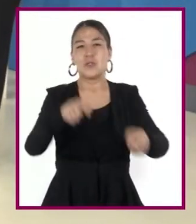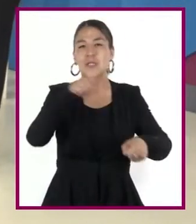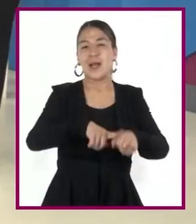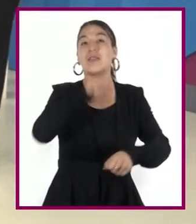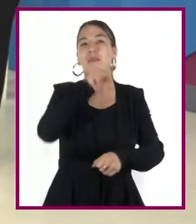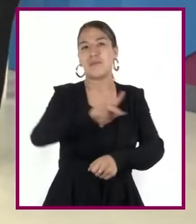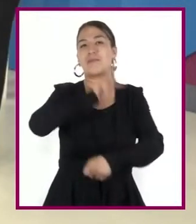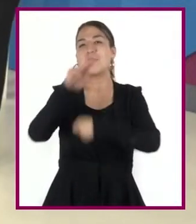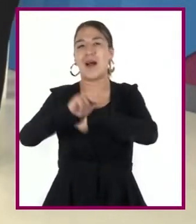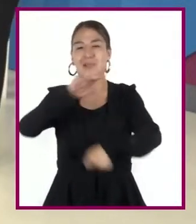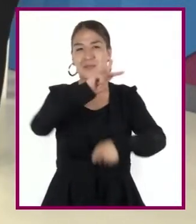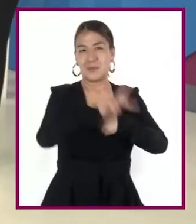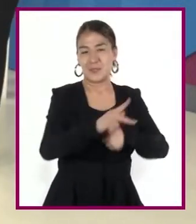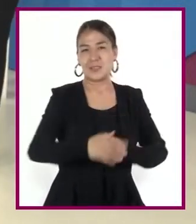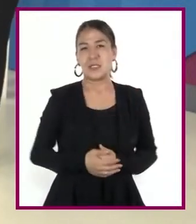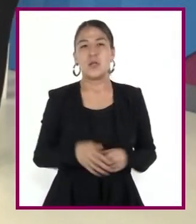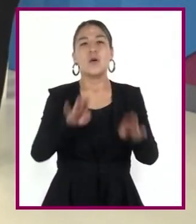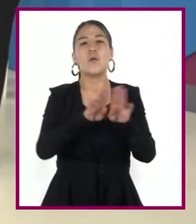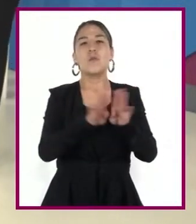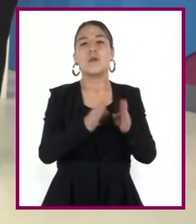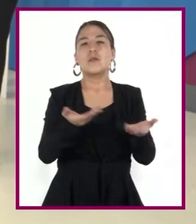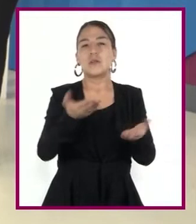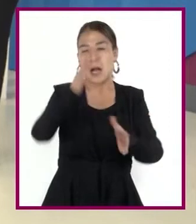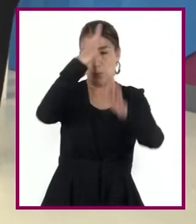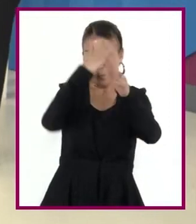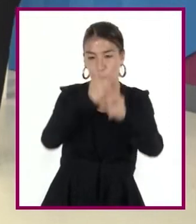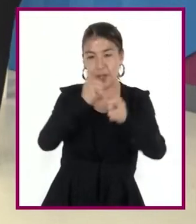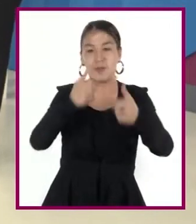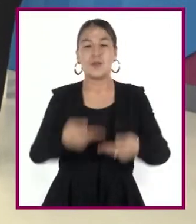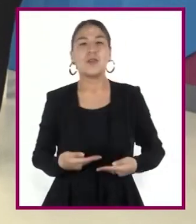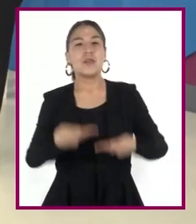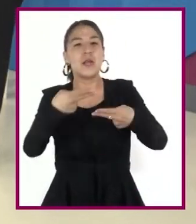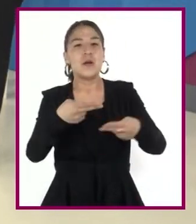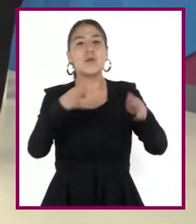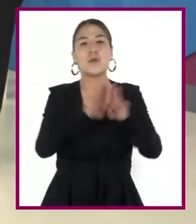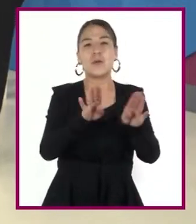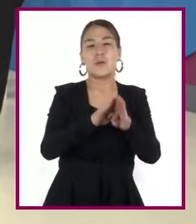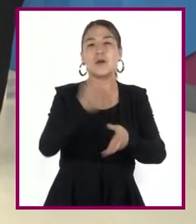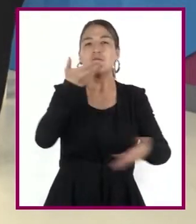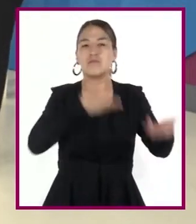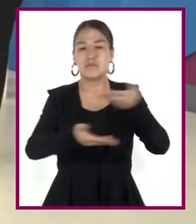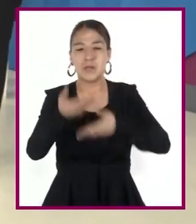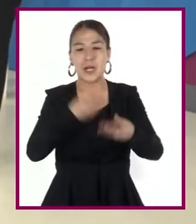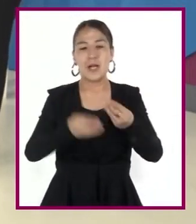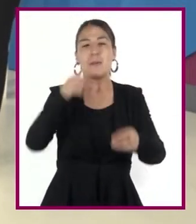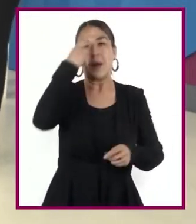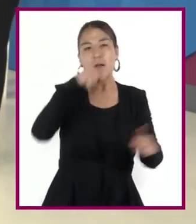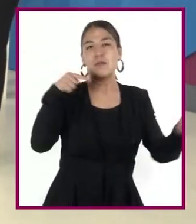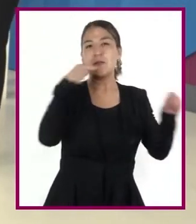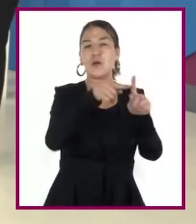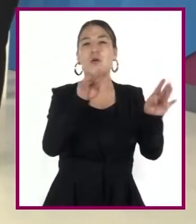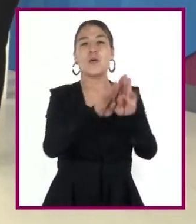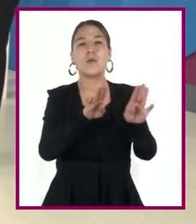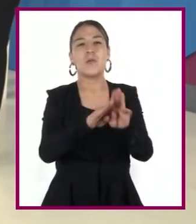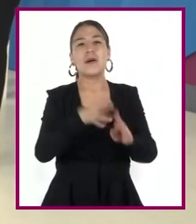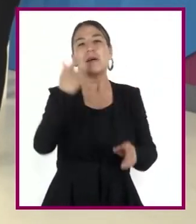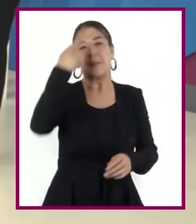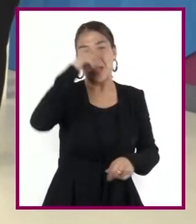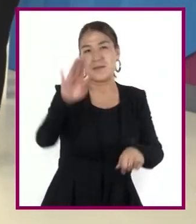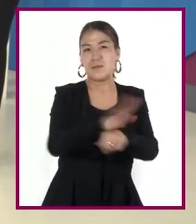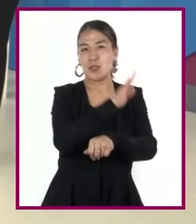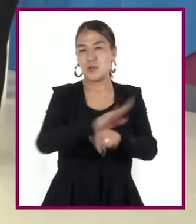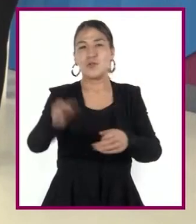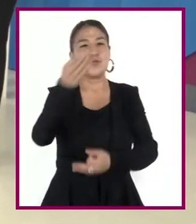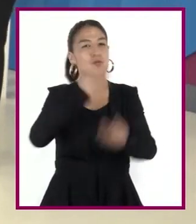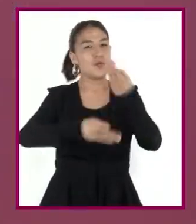naciones, aplicando la negociación y la cooperación para lograr objetivos y alternativas que beneficien a